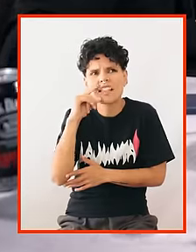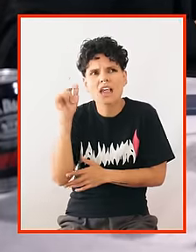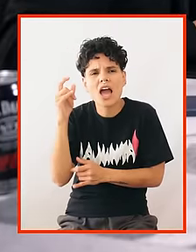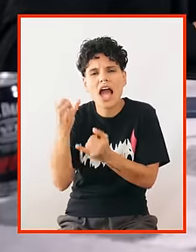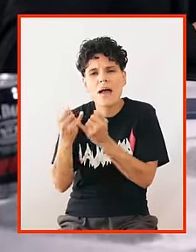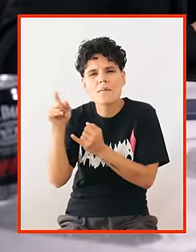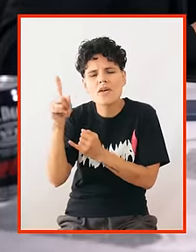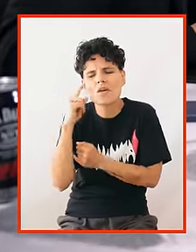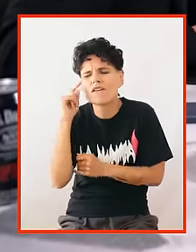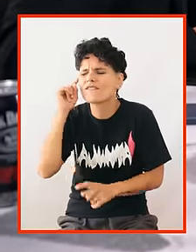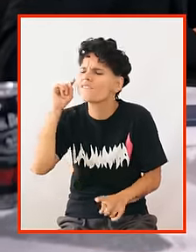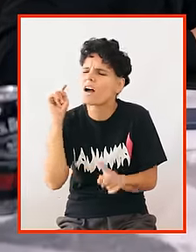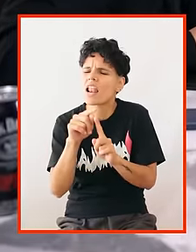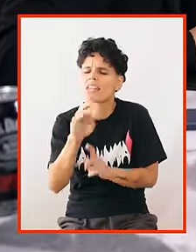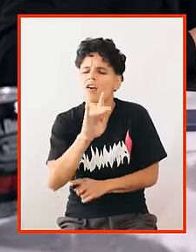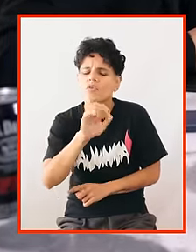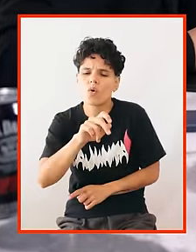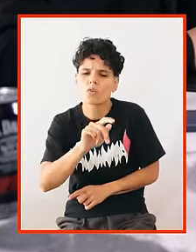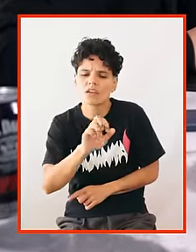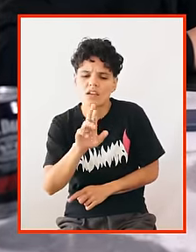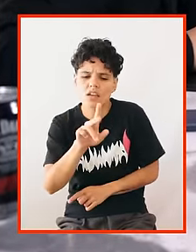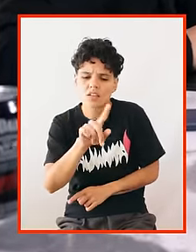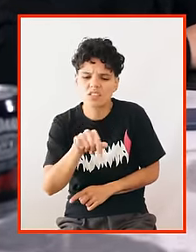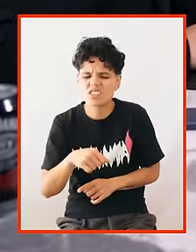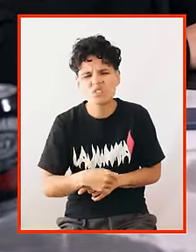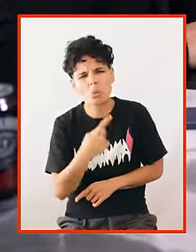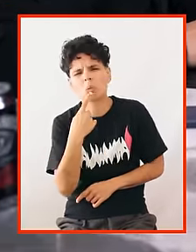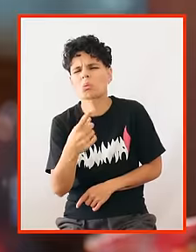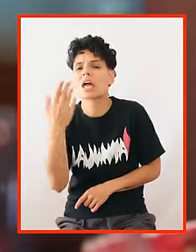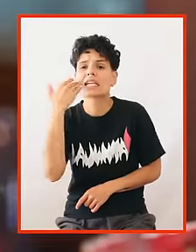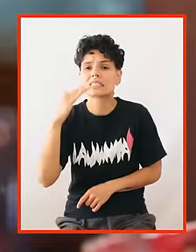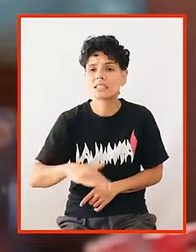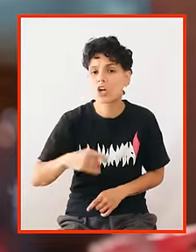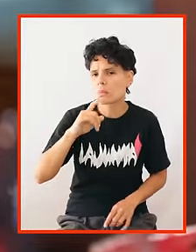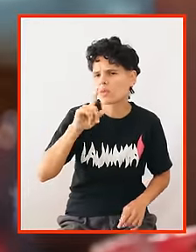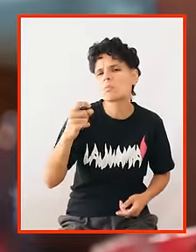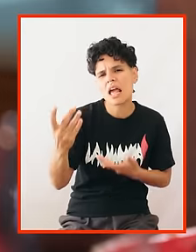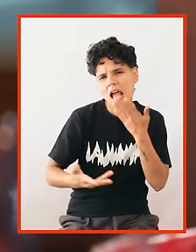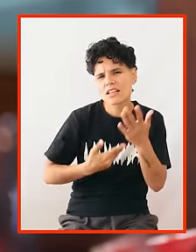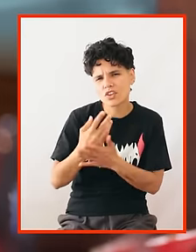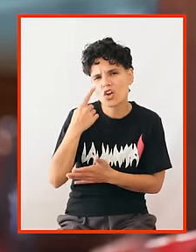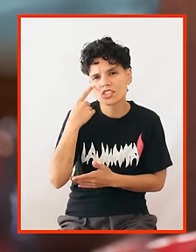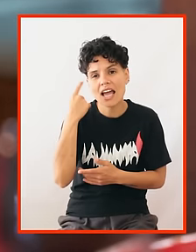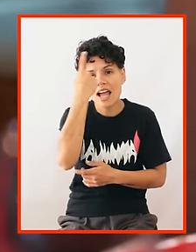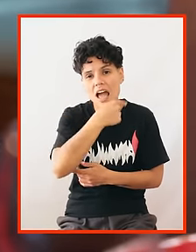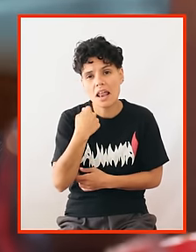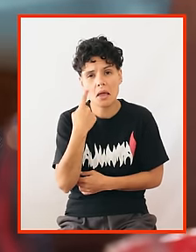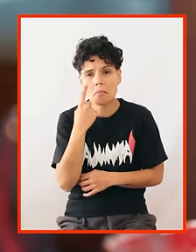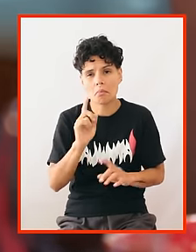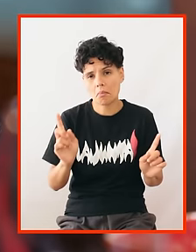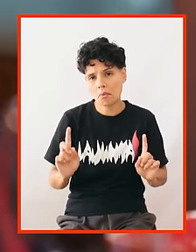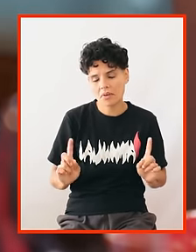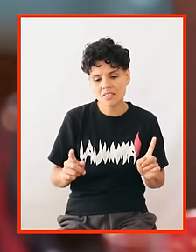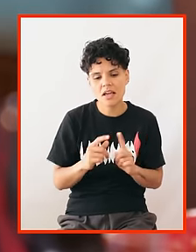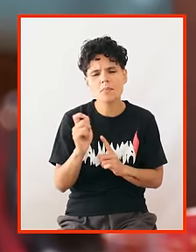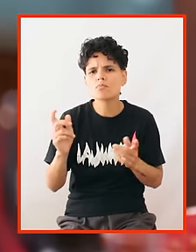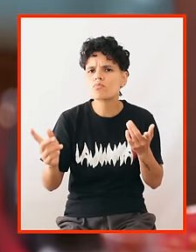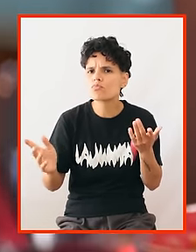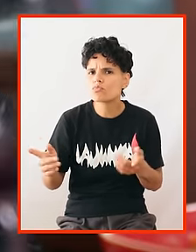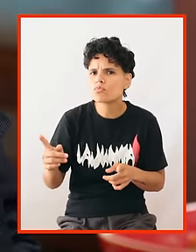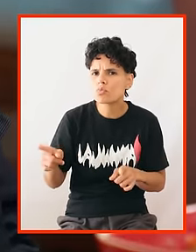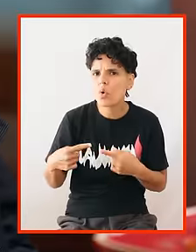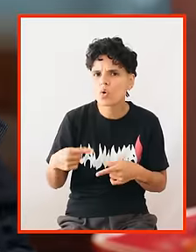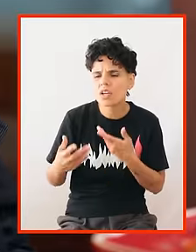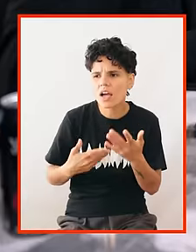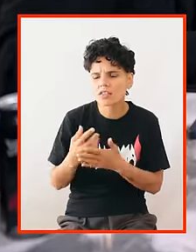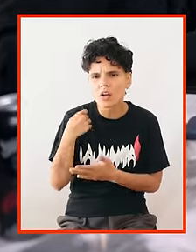Muy. Y lo iba a ver siempre, siempre. Pero yo, de niño chico, pregunté, ¿quiénes son ellos? Porque yo conocía las canciones, pero no sus caras. Me empezó a mostrar su música,